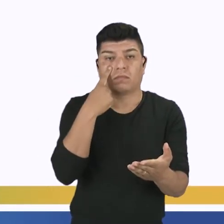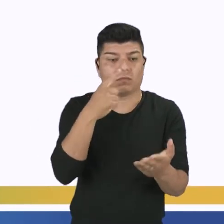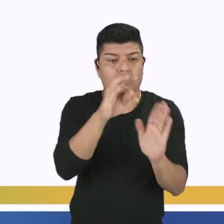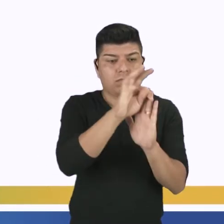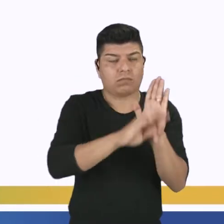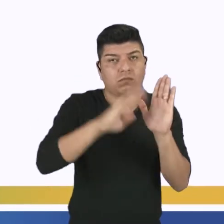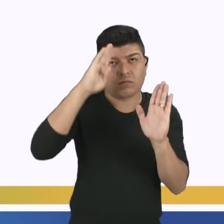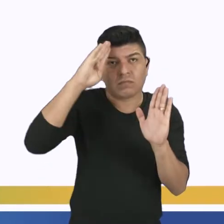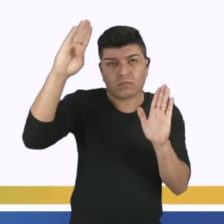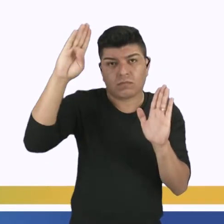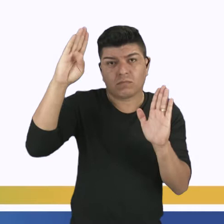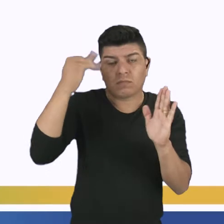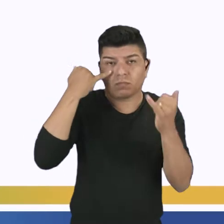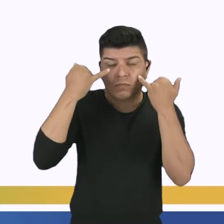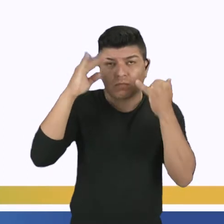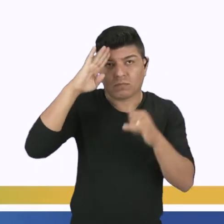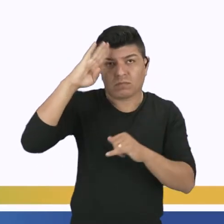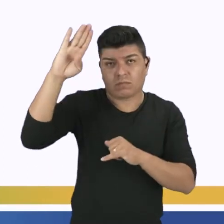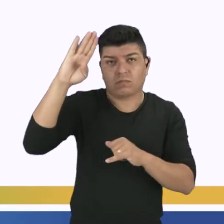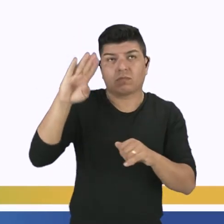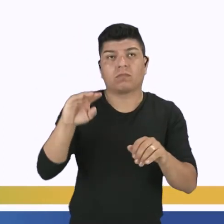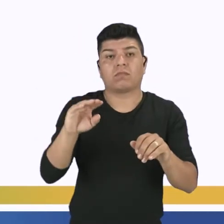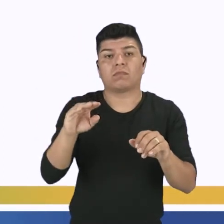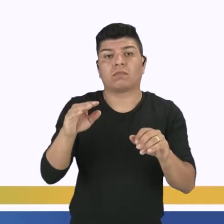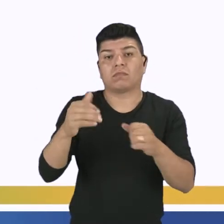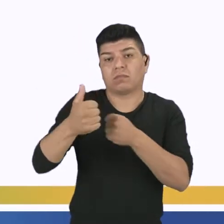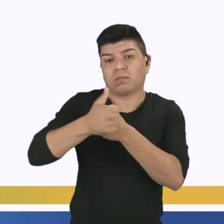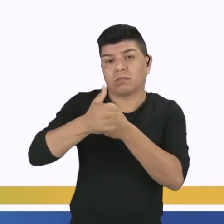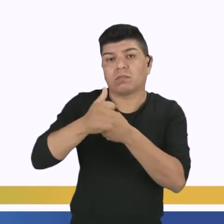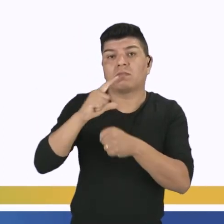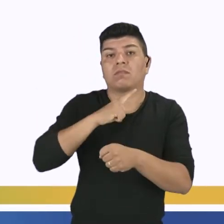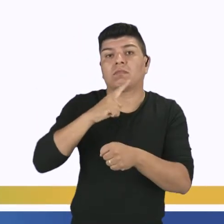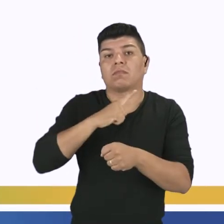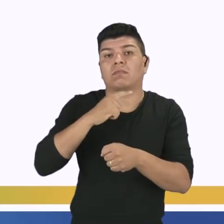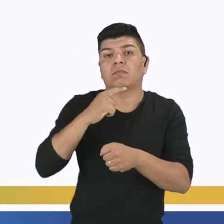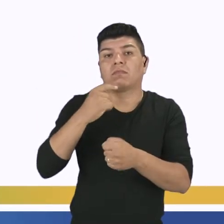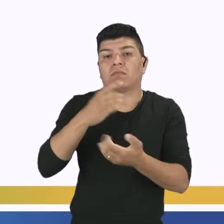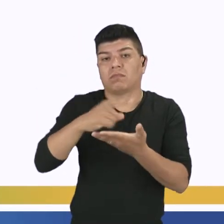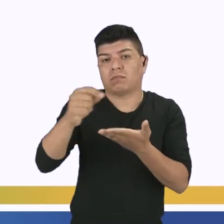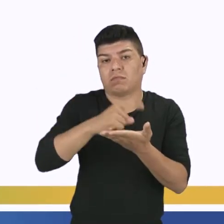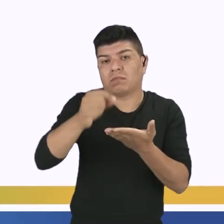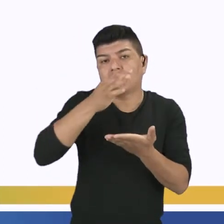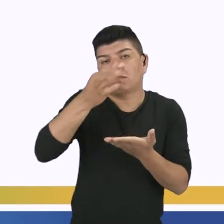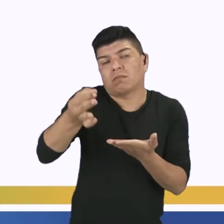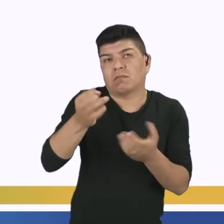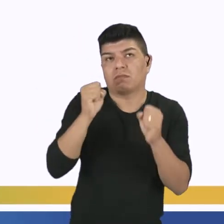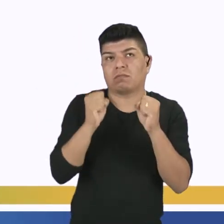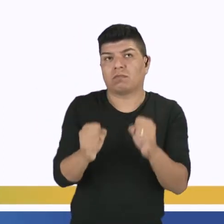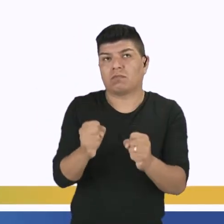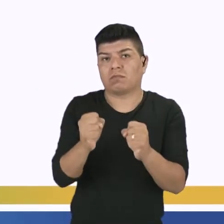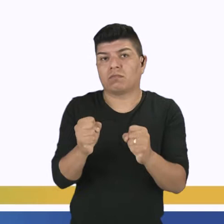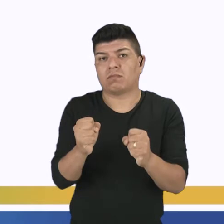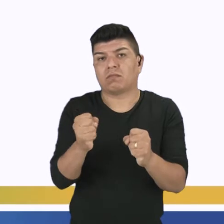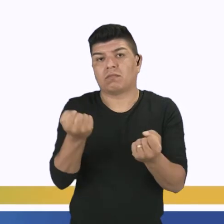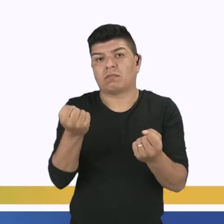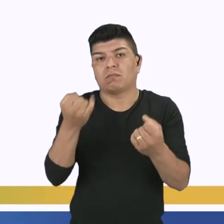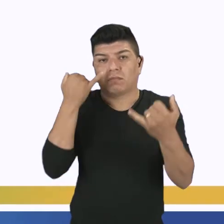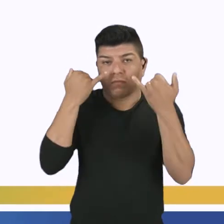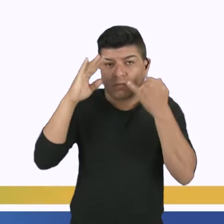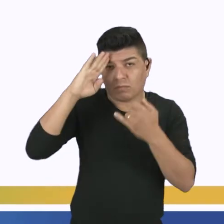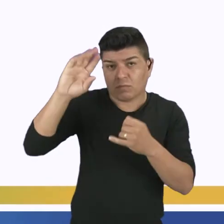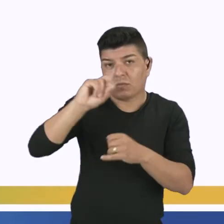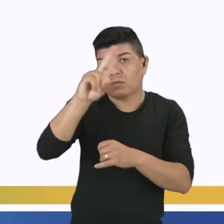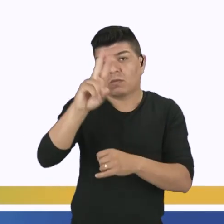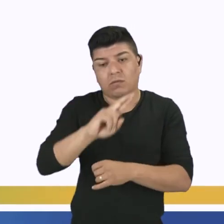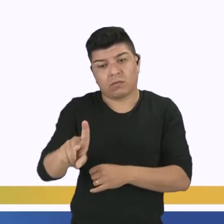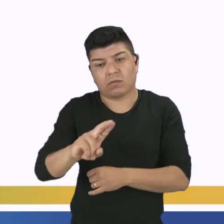texto principal, a notícia principal, e ali do lado tem um artigo de opinião, pode ser referente à notícia principal ou